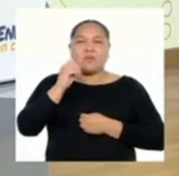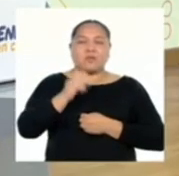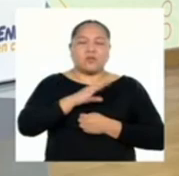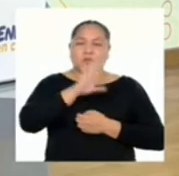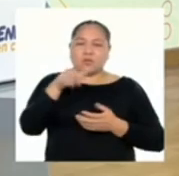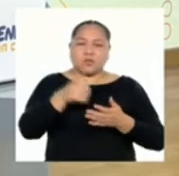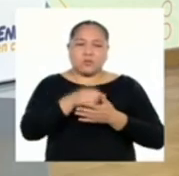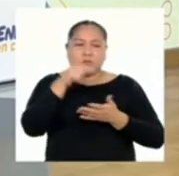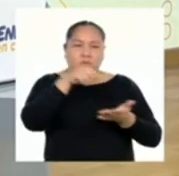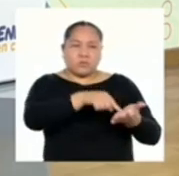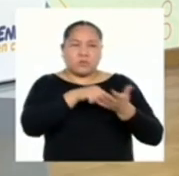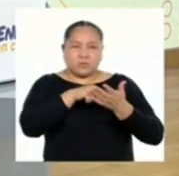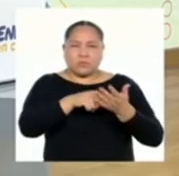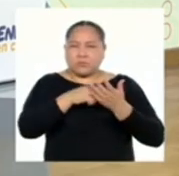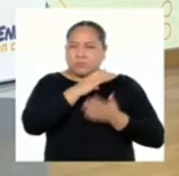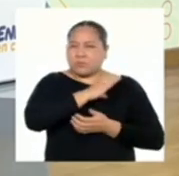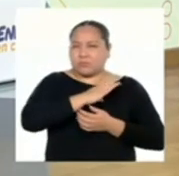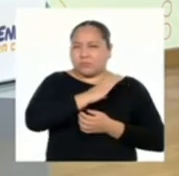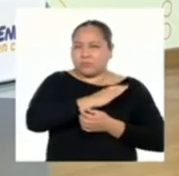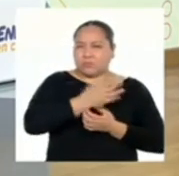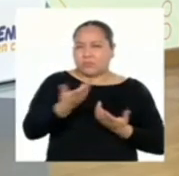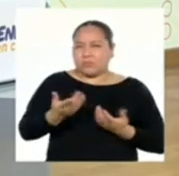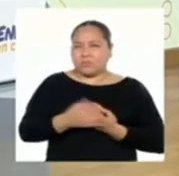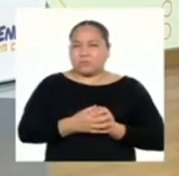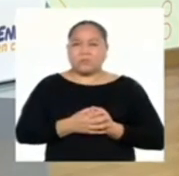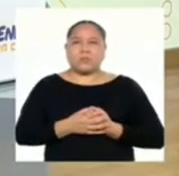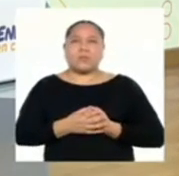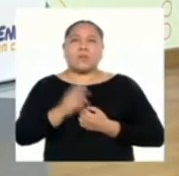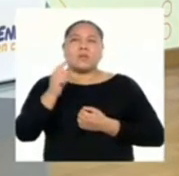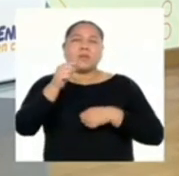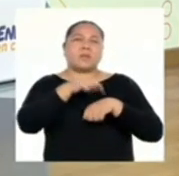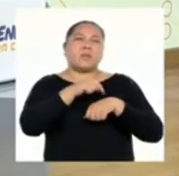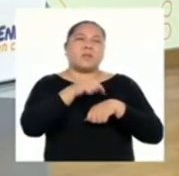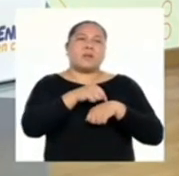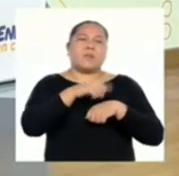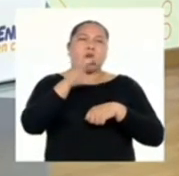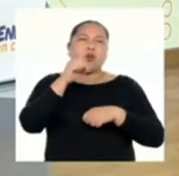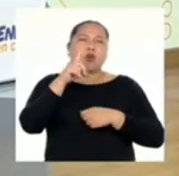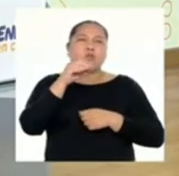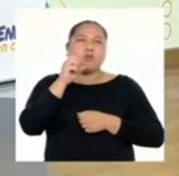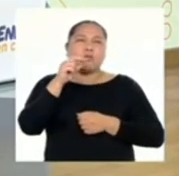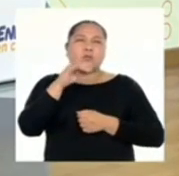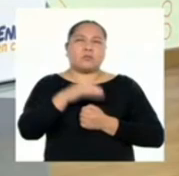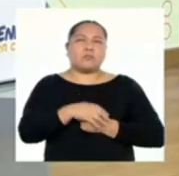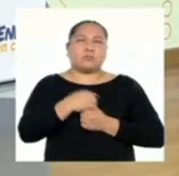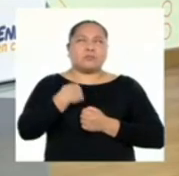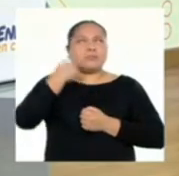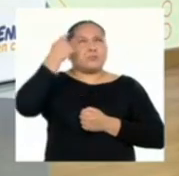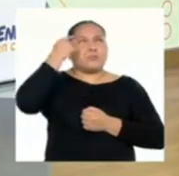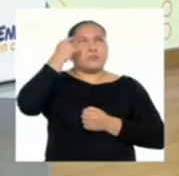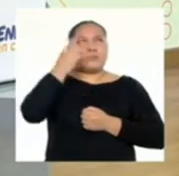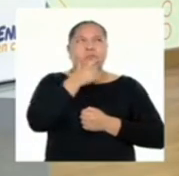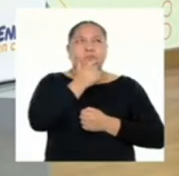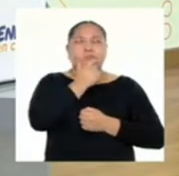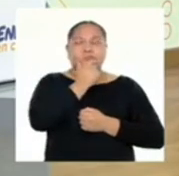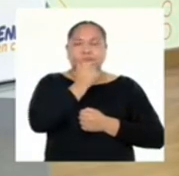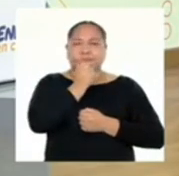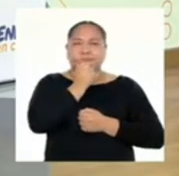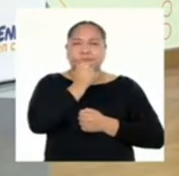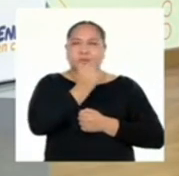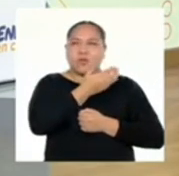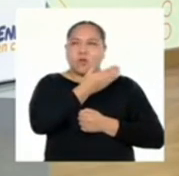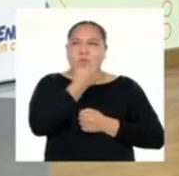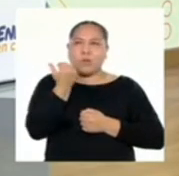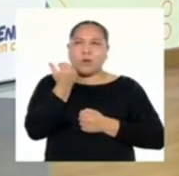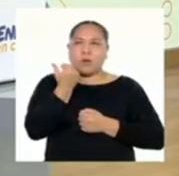con todas estas exigencias de comportamiento y físicas que había en la época colonial, creo que aprecio mucho más eso de que